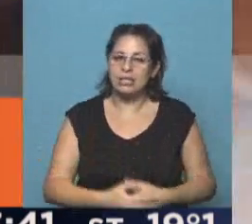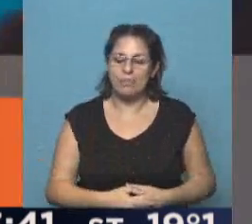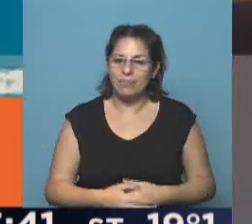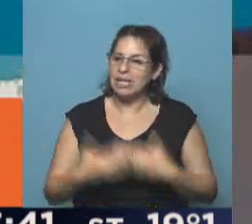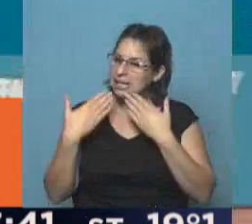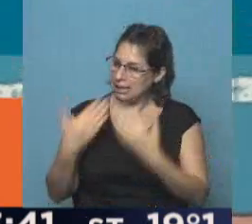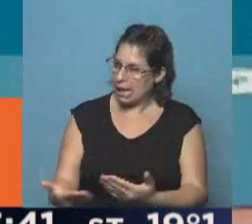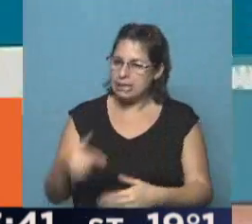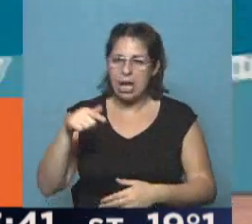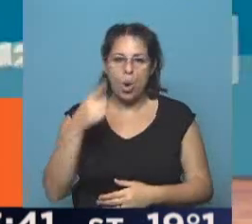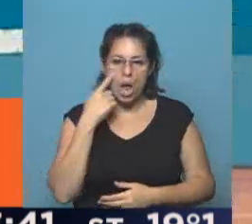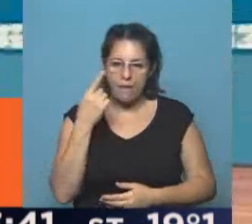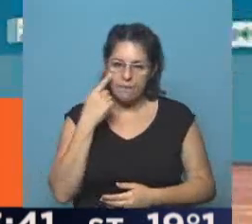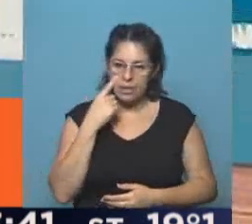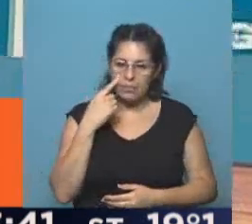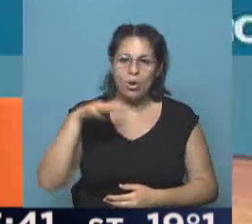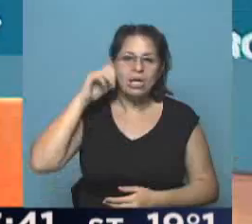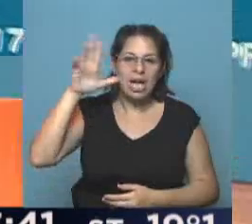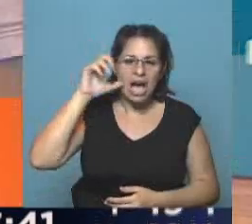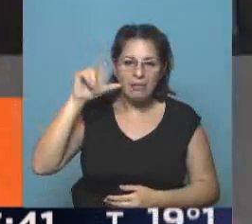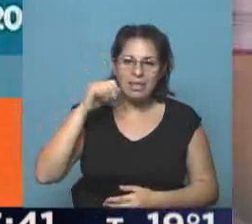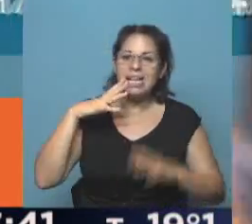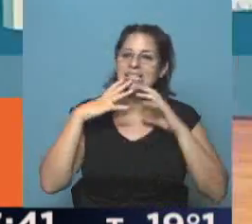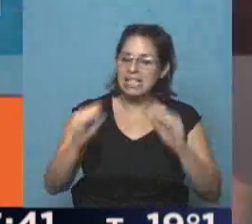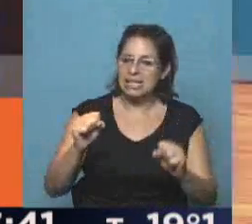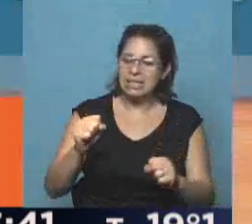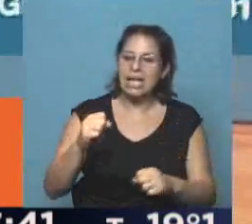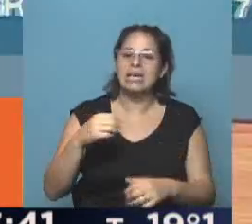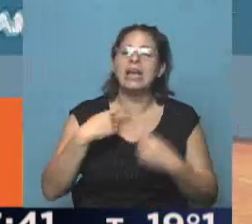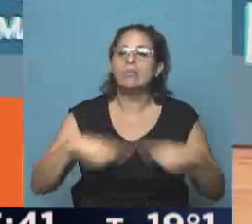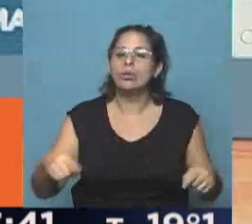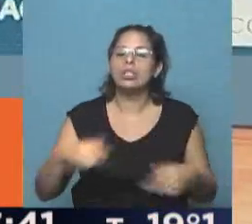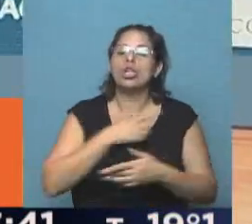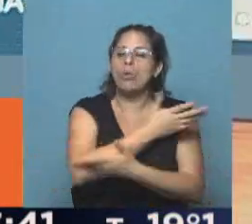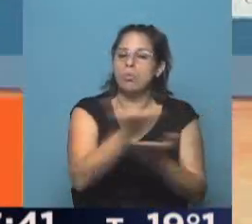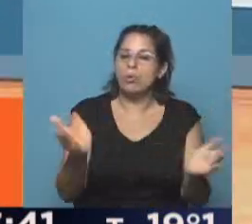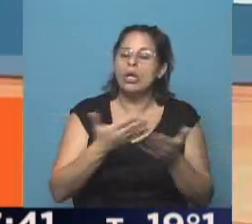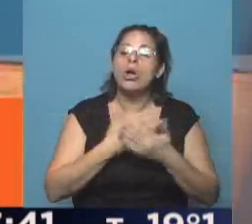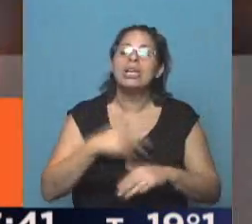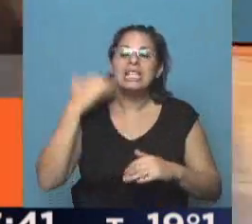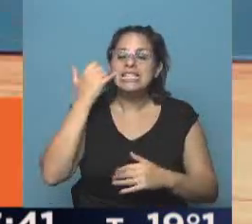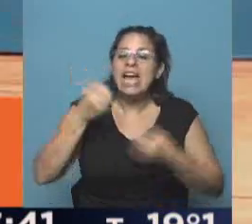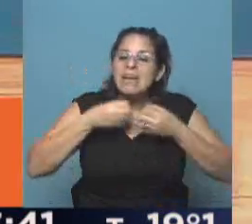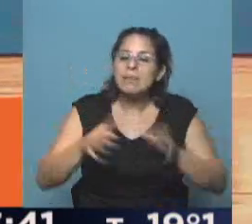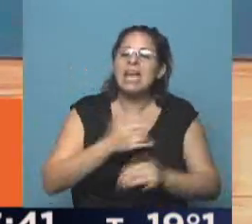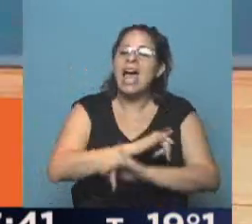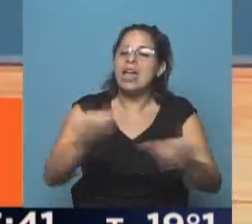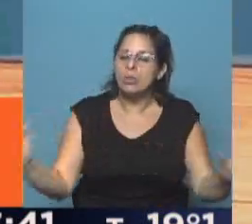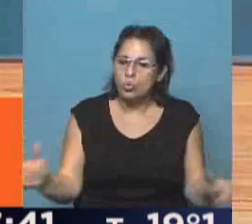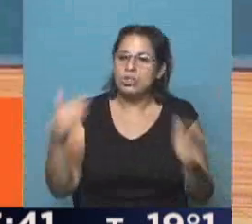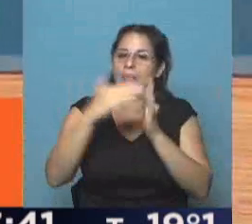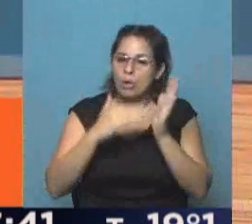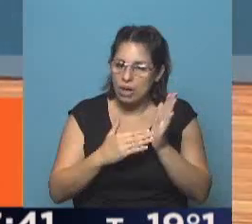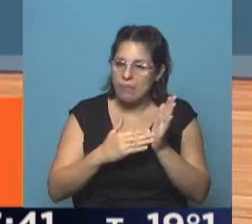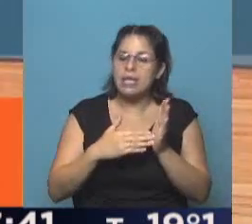Jairo. Estamos en vivo y en directo. Gabriela Ricardes es la secretaria de Contenidos Públicos y ya nos anuncia la programación 2017 junto al director